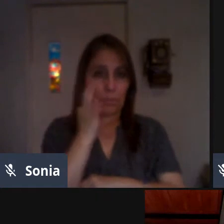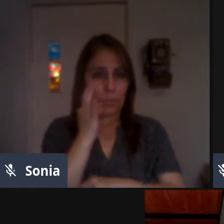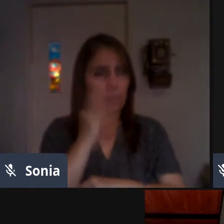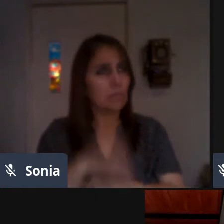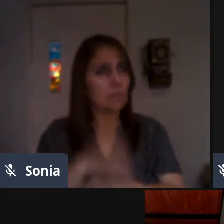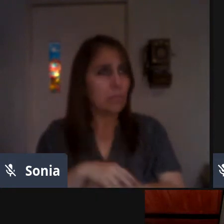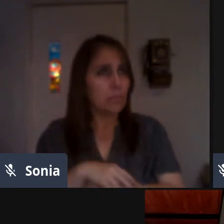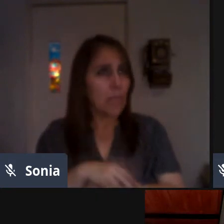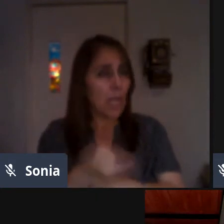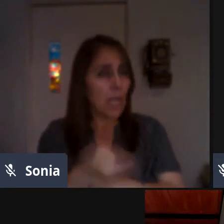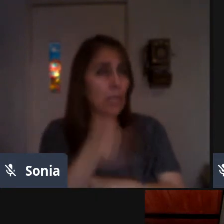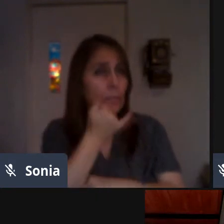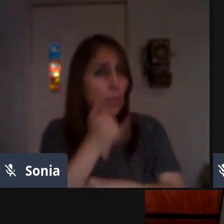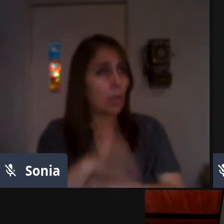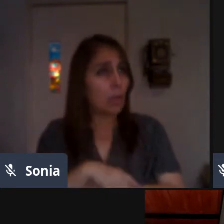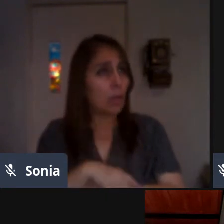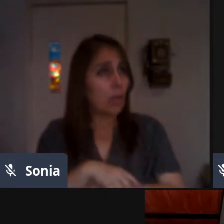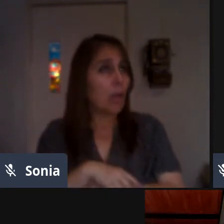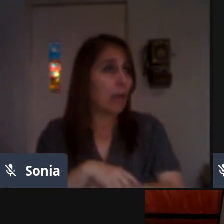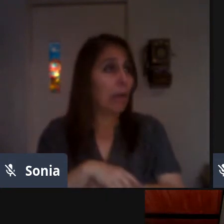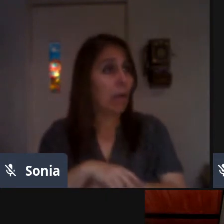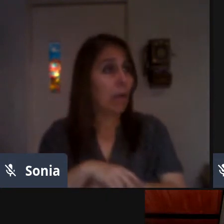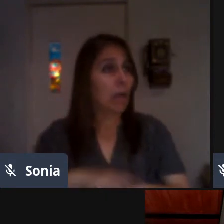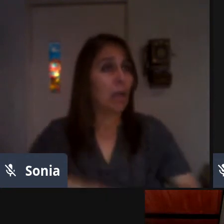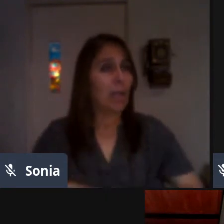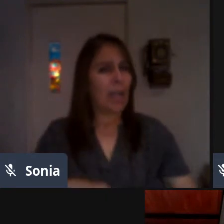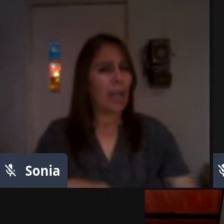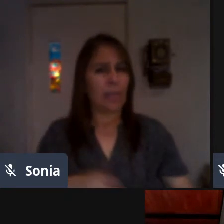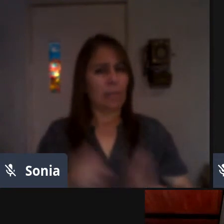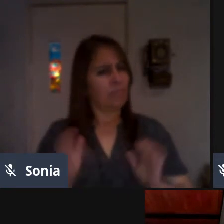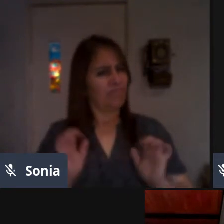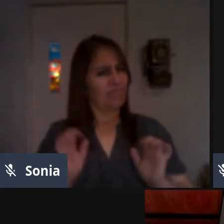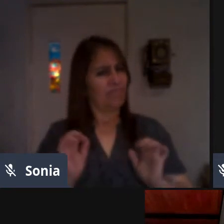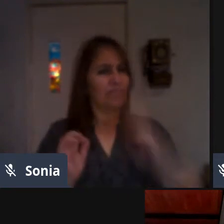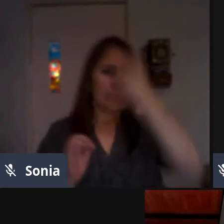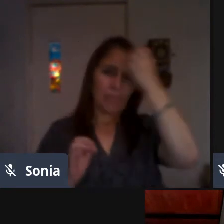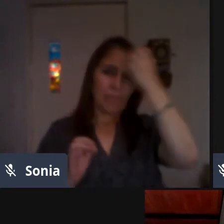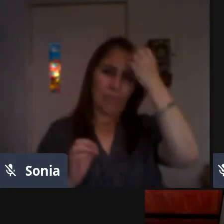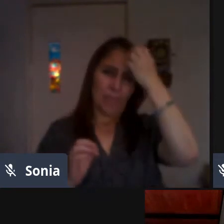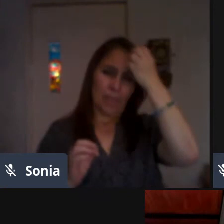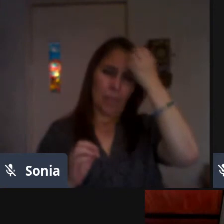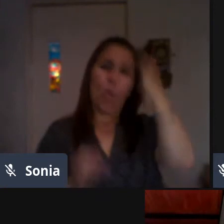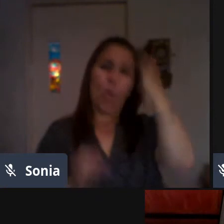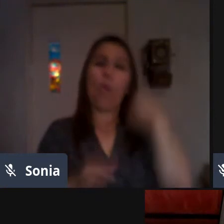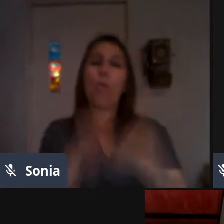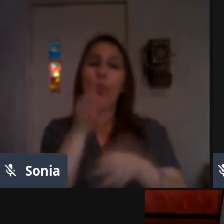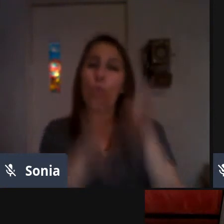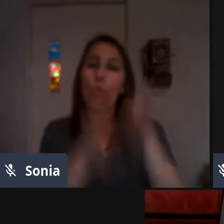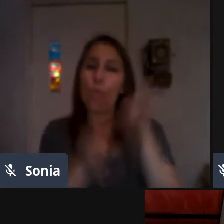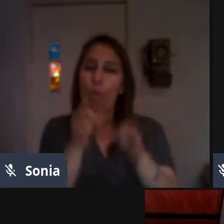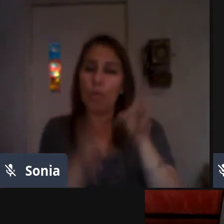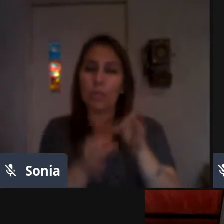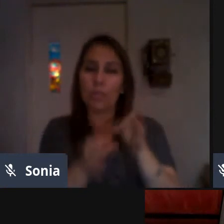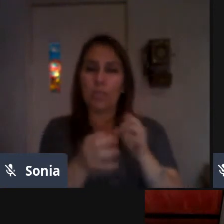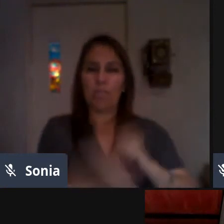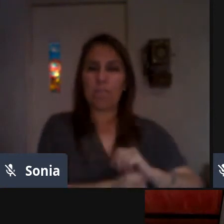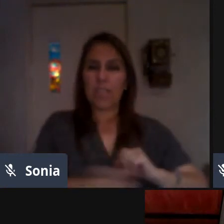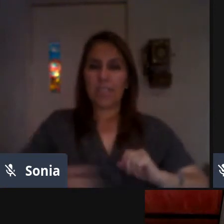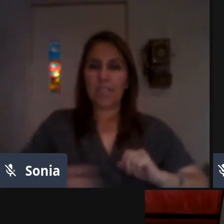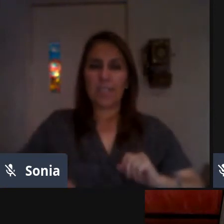en una falda y un prejuicio total de machista patriarcal